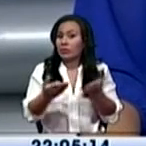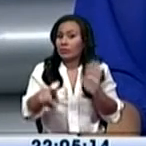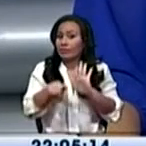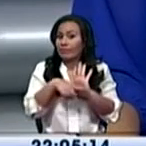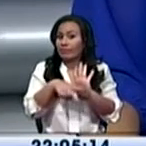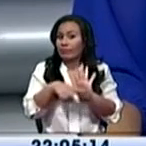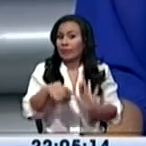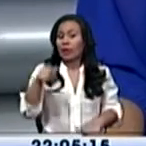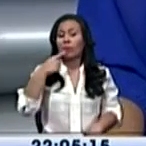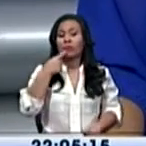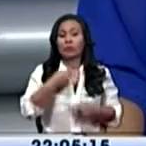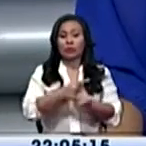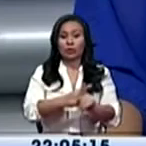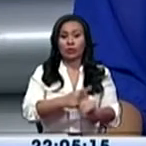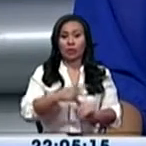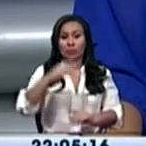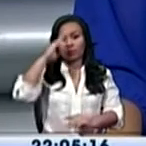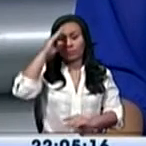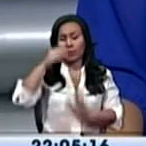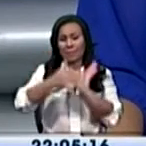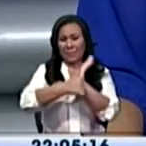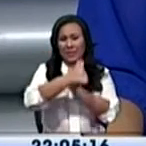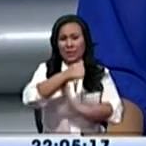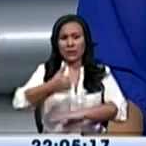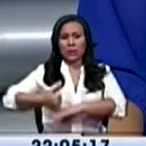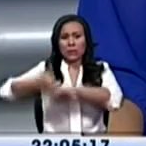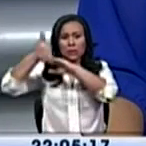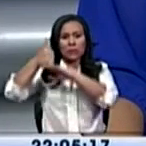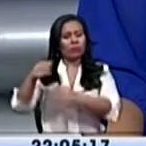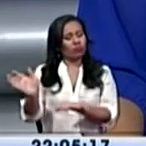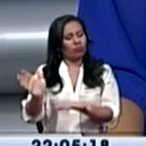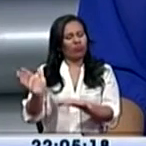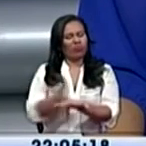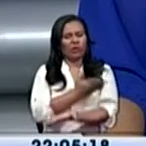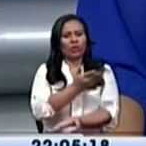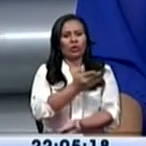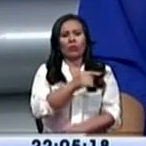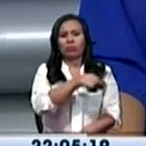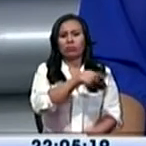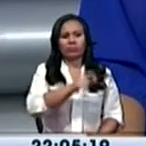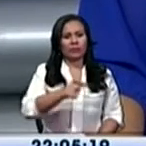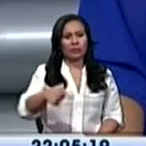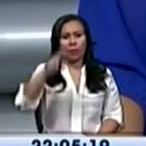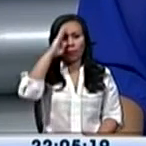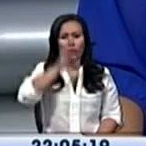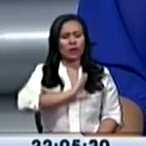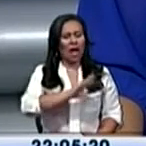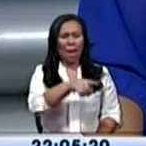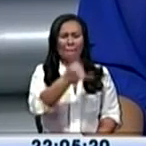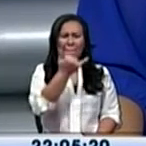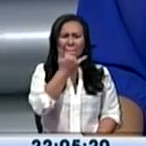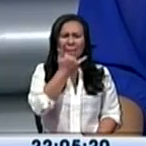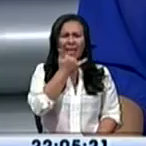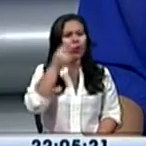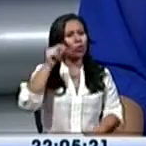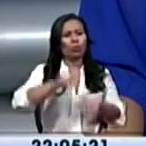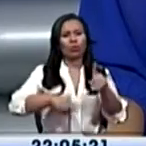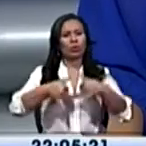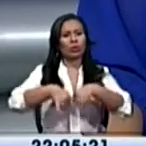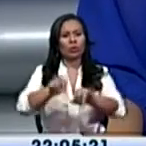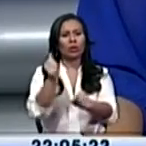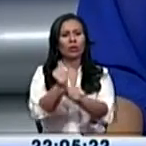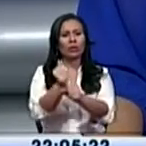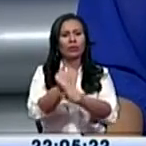del interior josé serrano indicó que los gendarmes serán separados de la institución en las próximas horas tras confirmarse que están implicados en